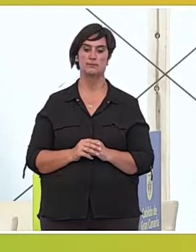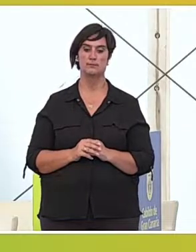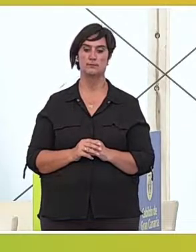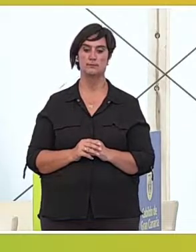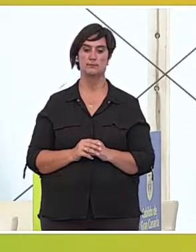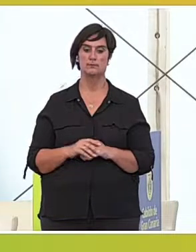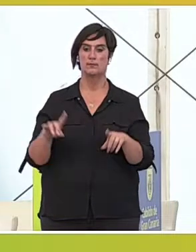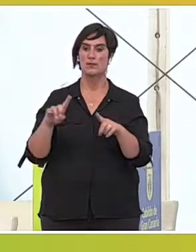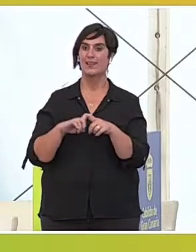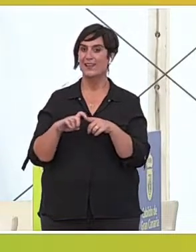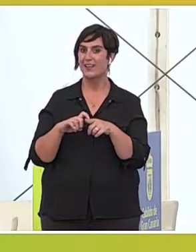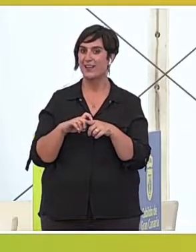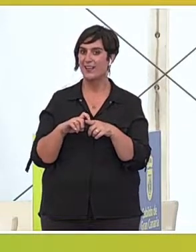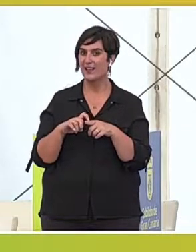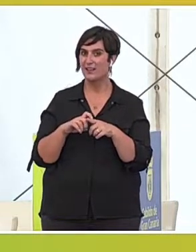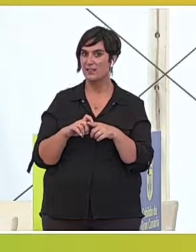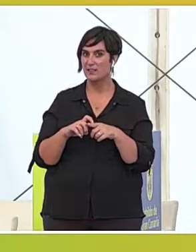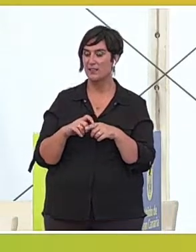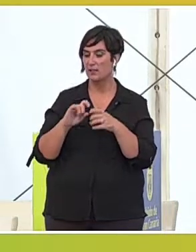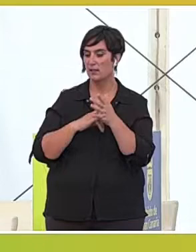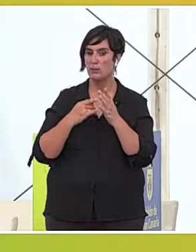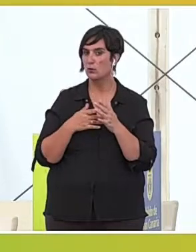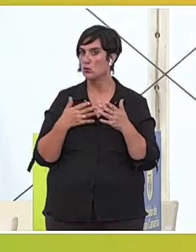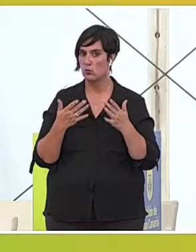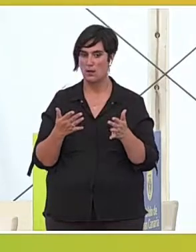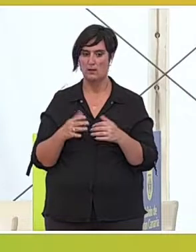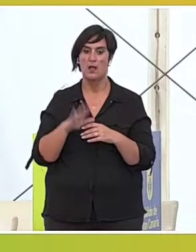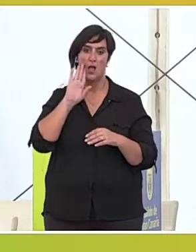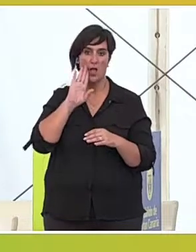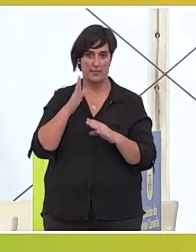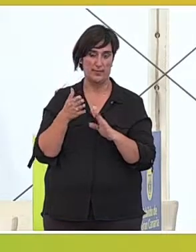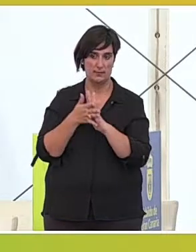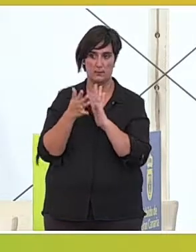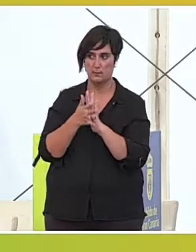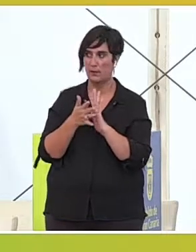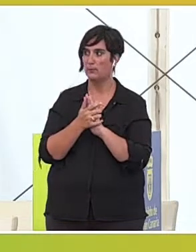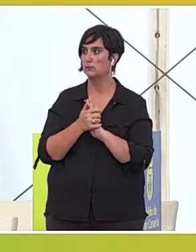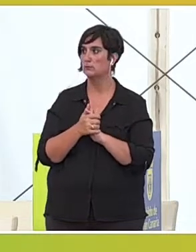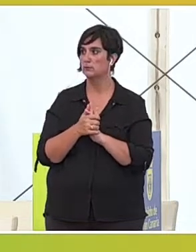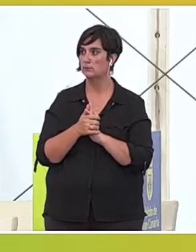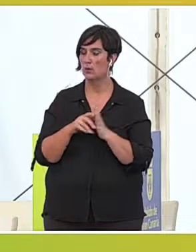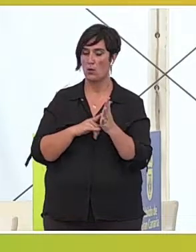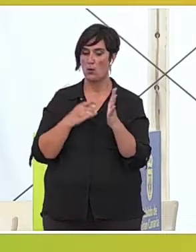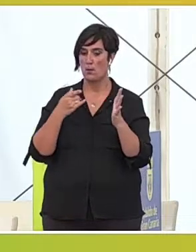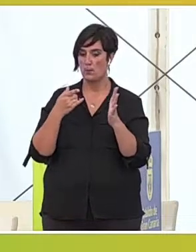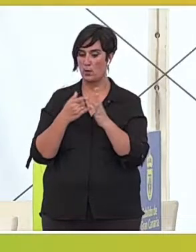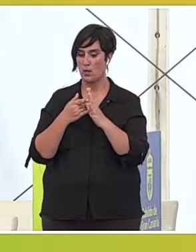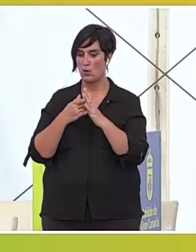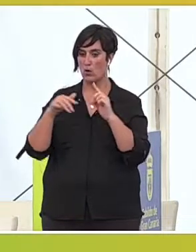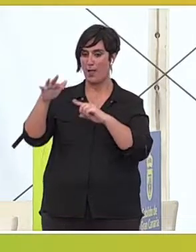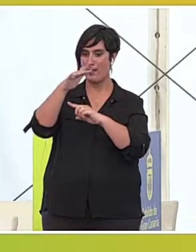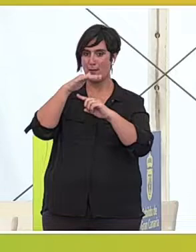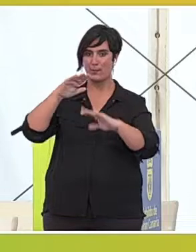¿Qué características tiene este proyecto? Como hemos dicho, va a tener un menor impacto ambiental porque